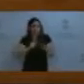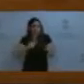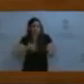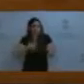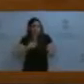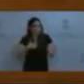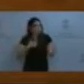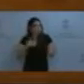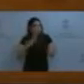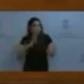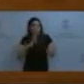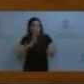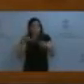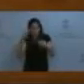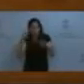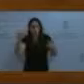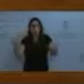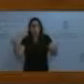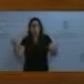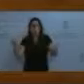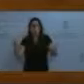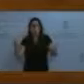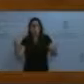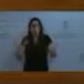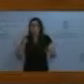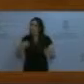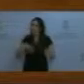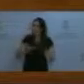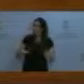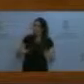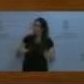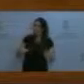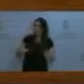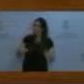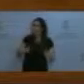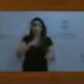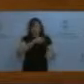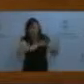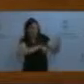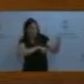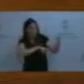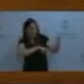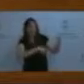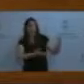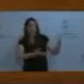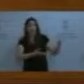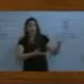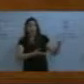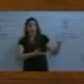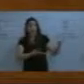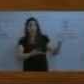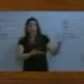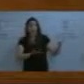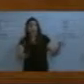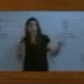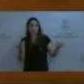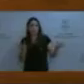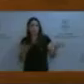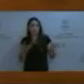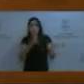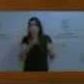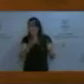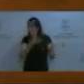asturianos. Naturalmente que nos indignaba. ¿Por qué el vecino de Cantabria o ahora el vecino de Galicia tiene exonerado prácticamente